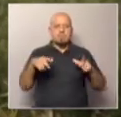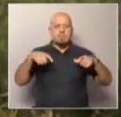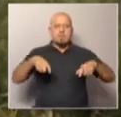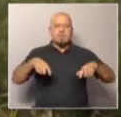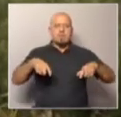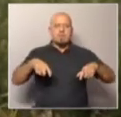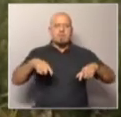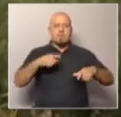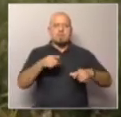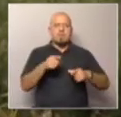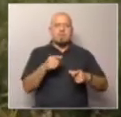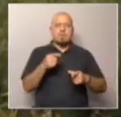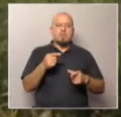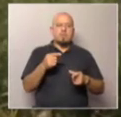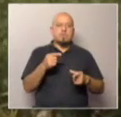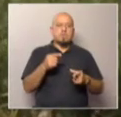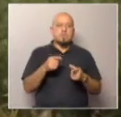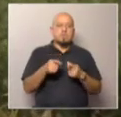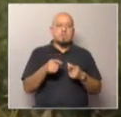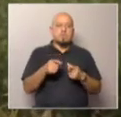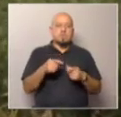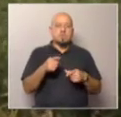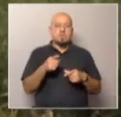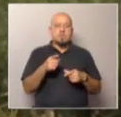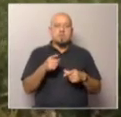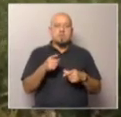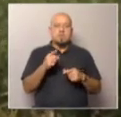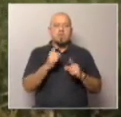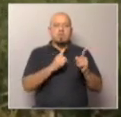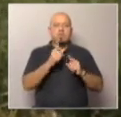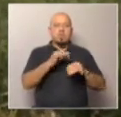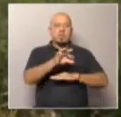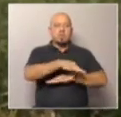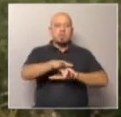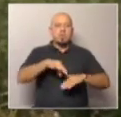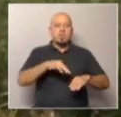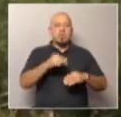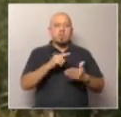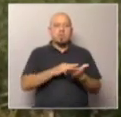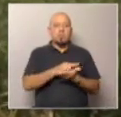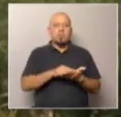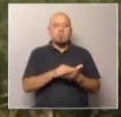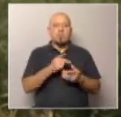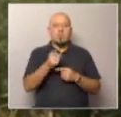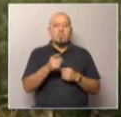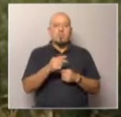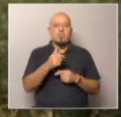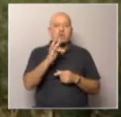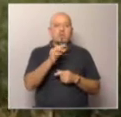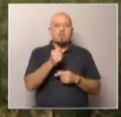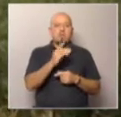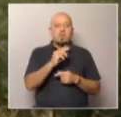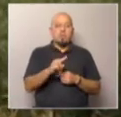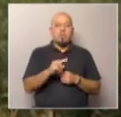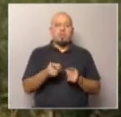ustedes veían en imágenes, en referentes de la Facultad de Arquitectura, Diseño y Urbanismo, la FADU, y